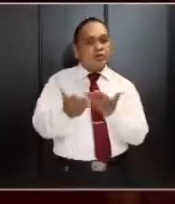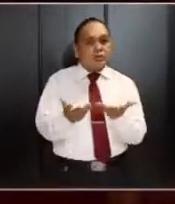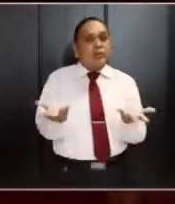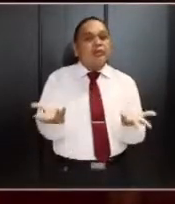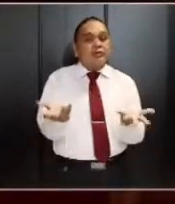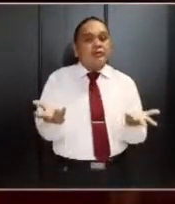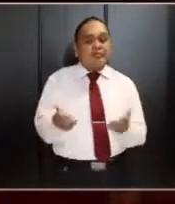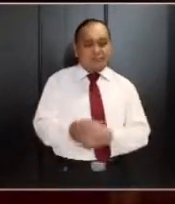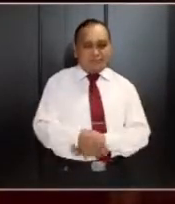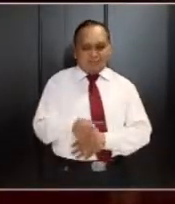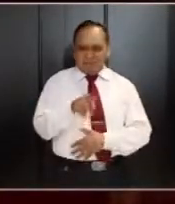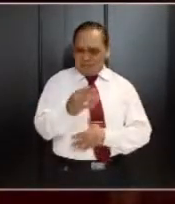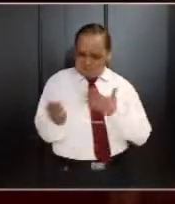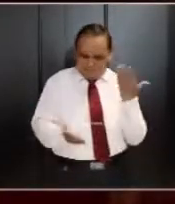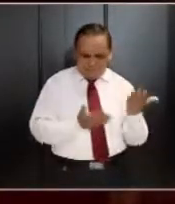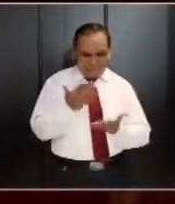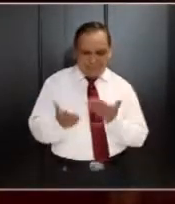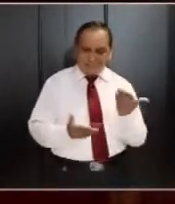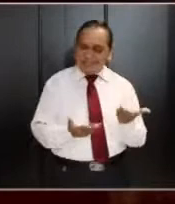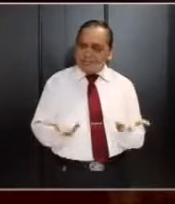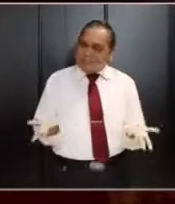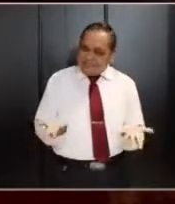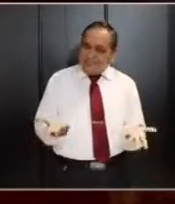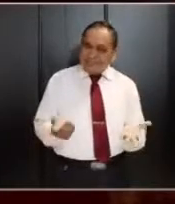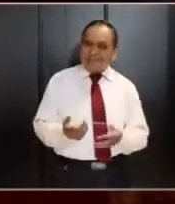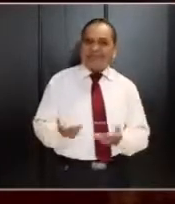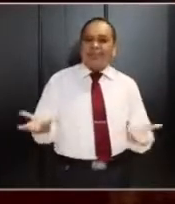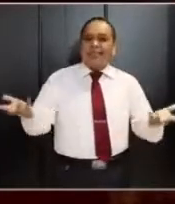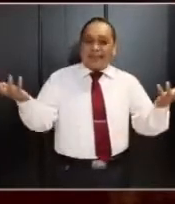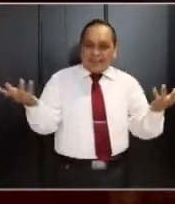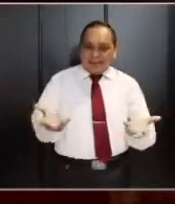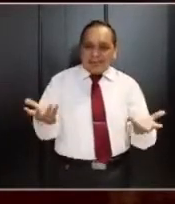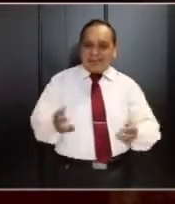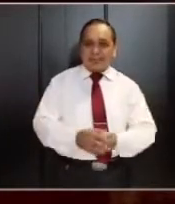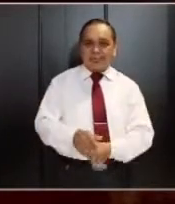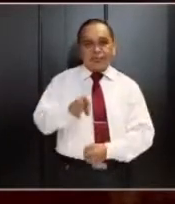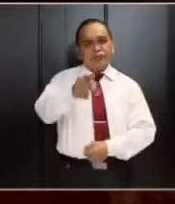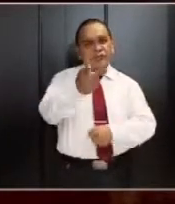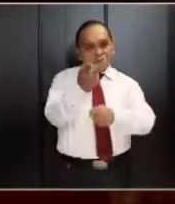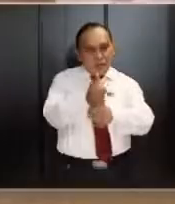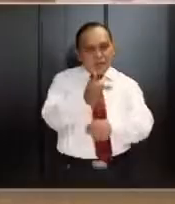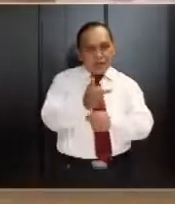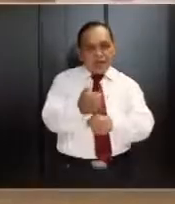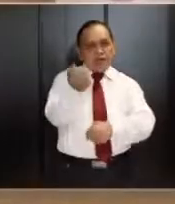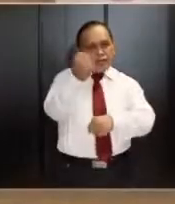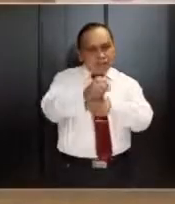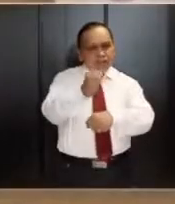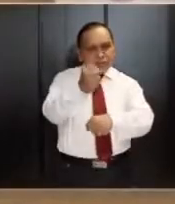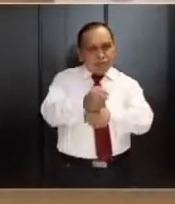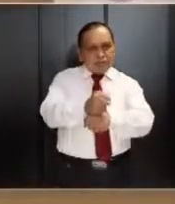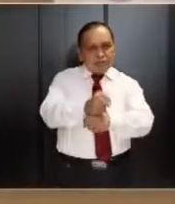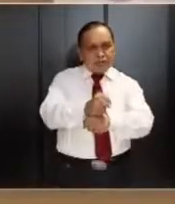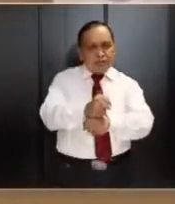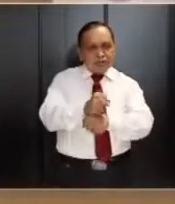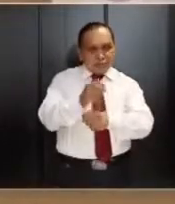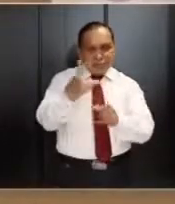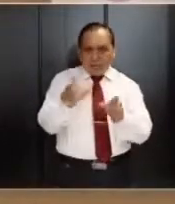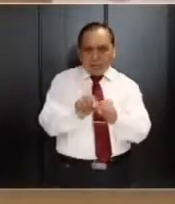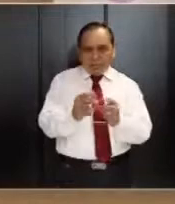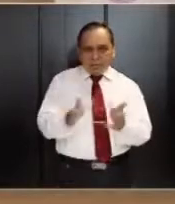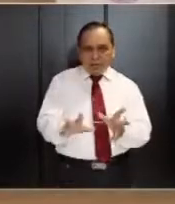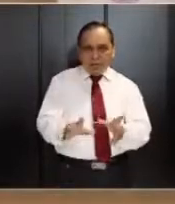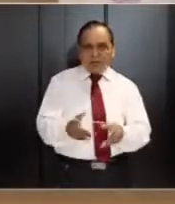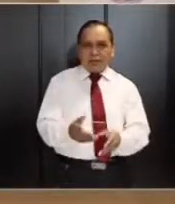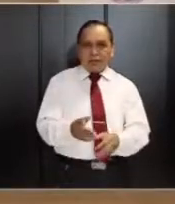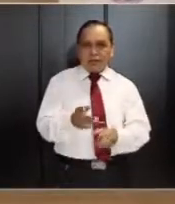veo cómo estudias. Hay que dar el primer paso. ¿Terminaste la primaria? Sí. ¿Secundaria? Sí. ¿Vamos por la